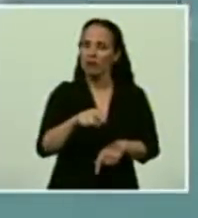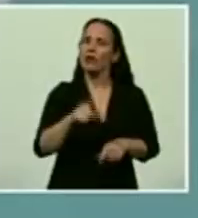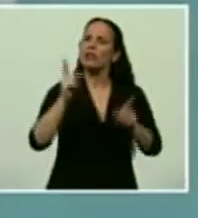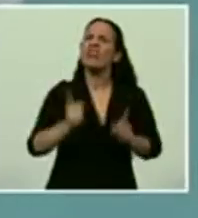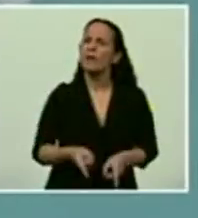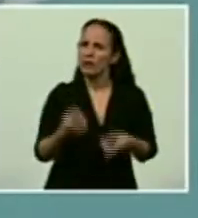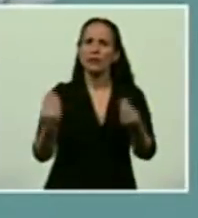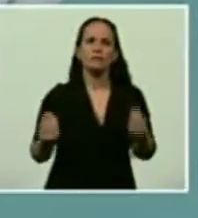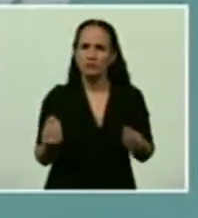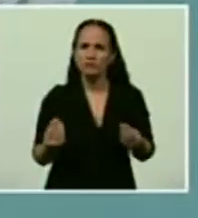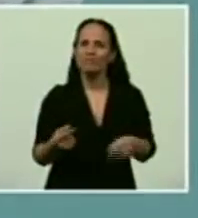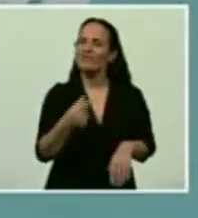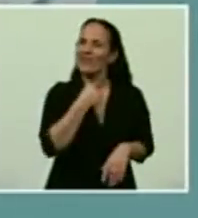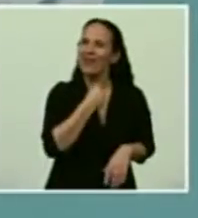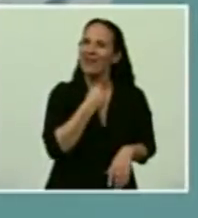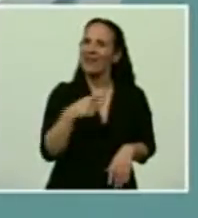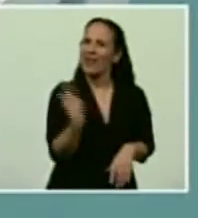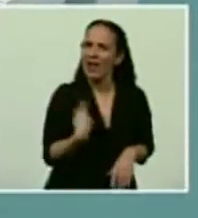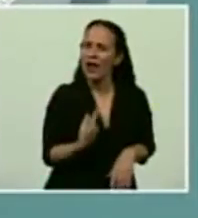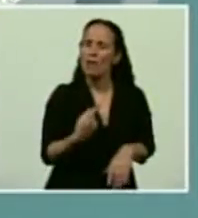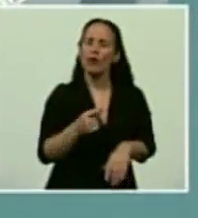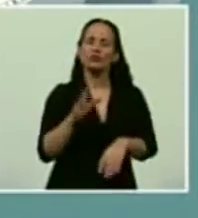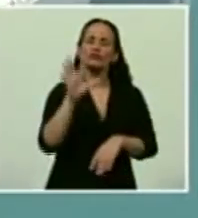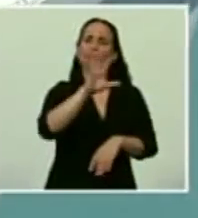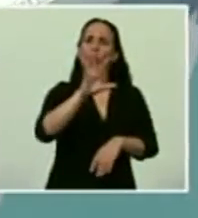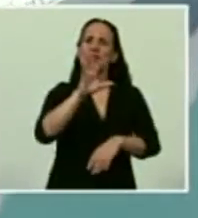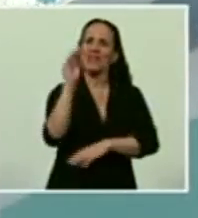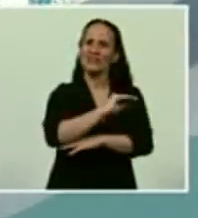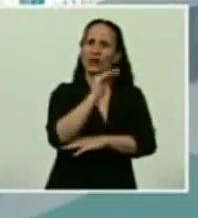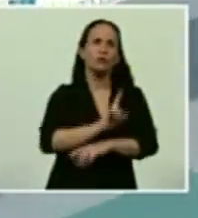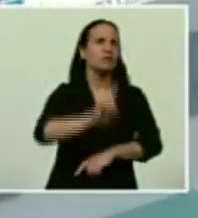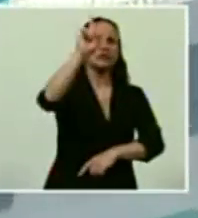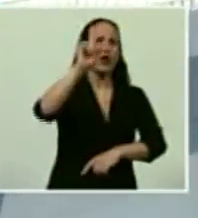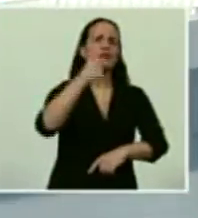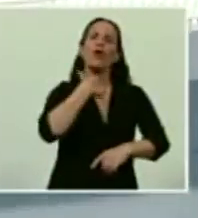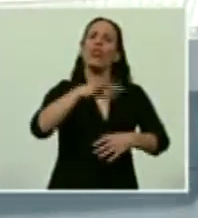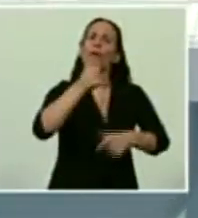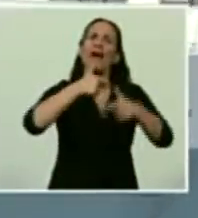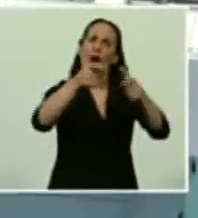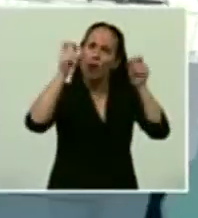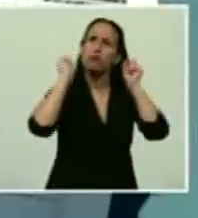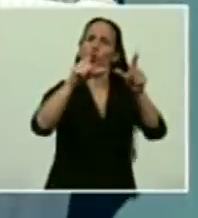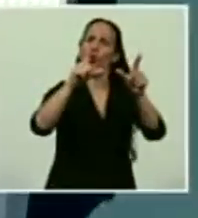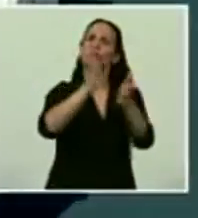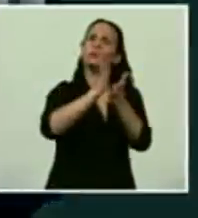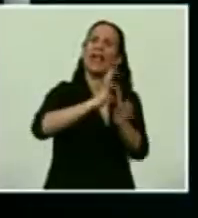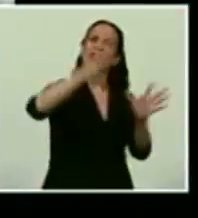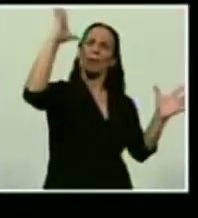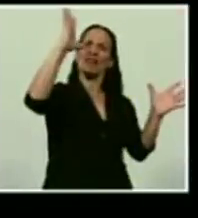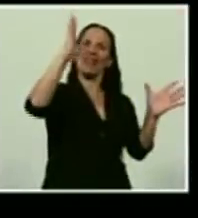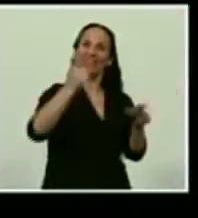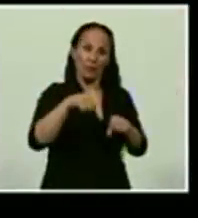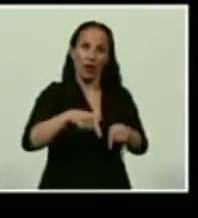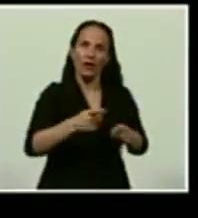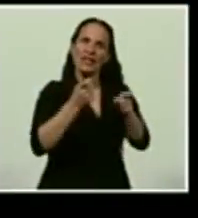independizar, autonomizar a todo el norte santacruceño del agua, porque hasta ahora el agua está provista de la toma del